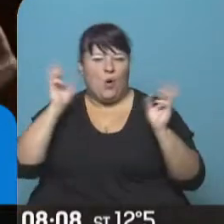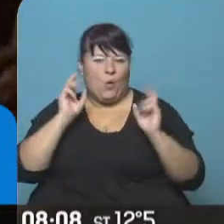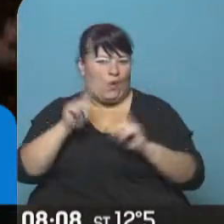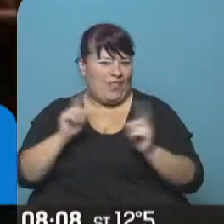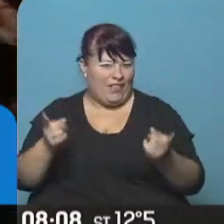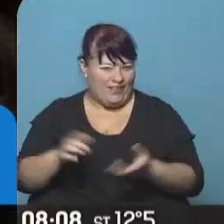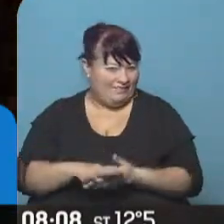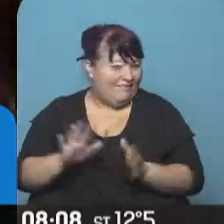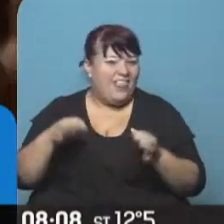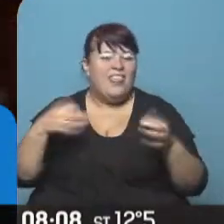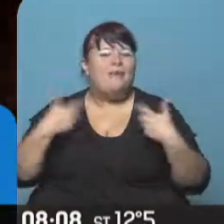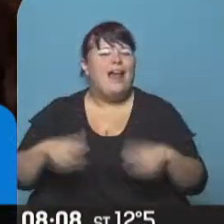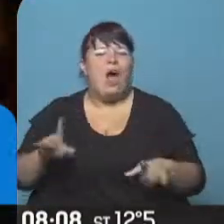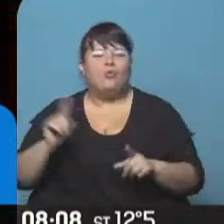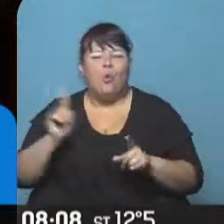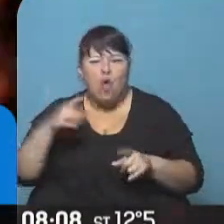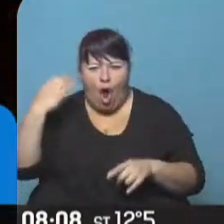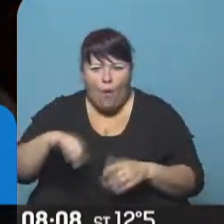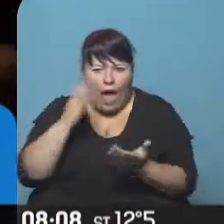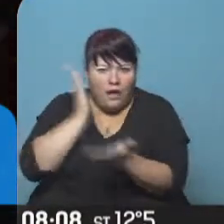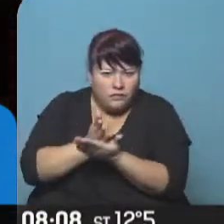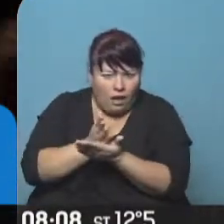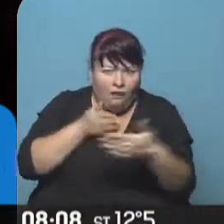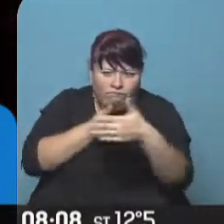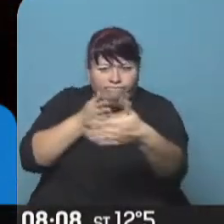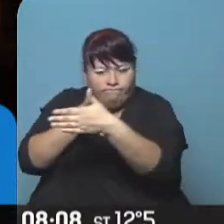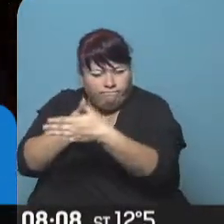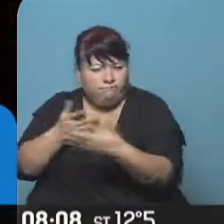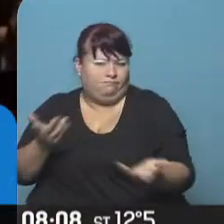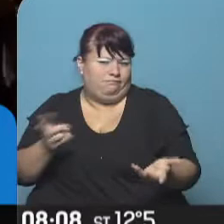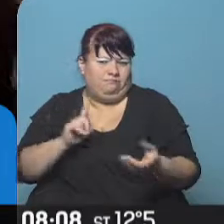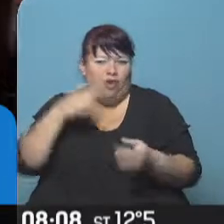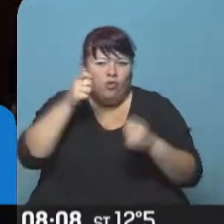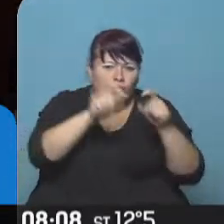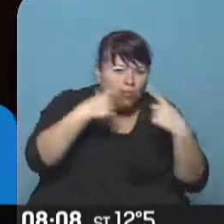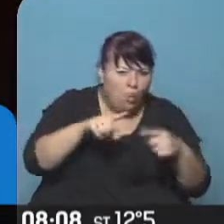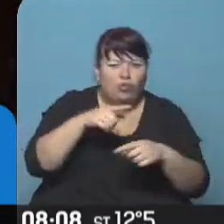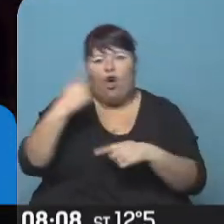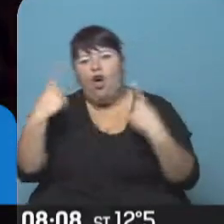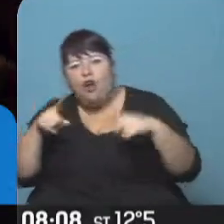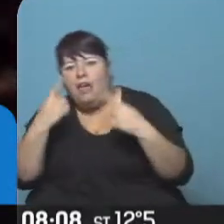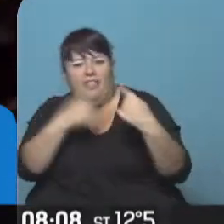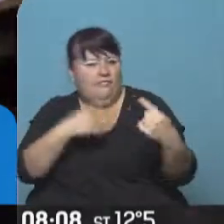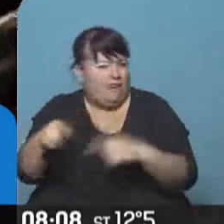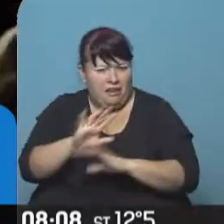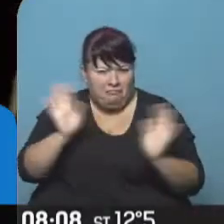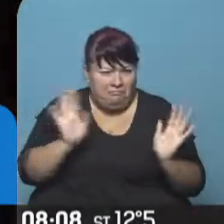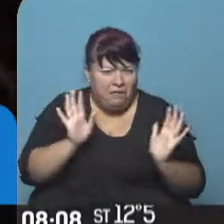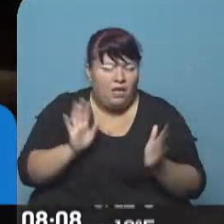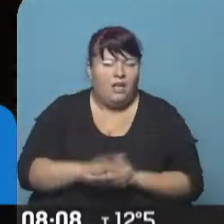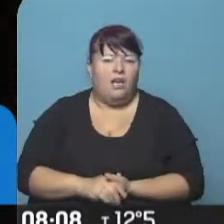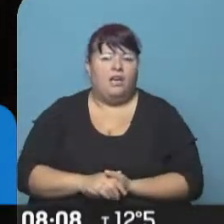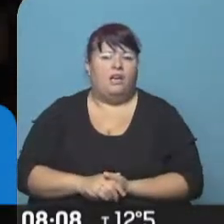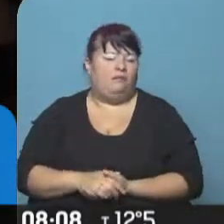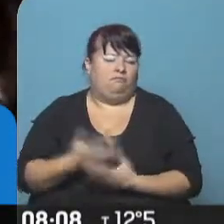¿sí? Tiene que ser natural, no tiene que ser una barrera que puedas tocar una chacarera, un reggae,